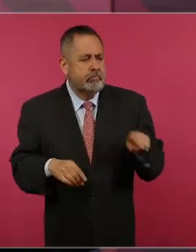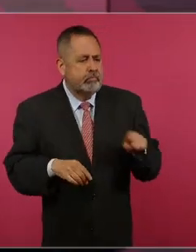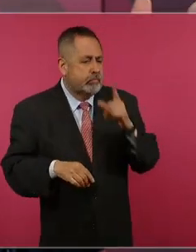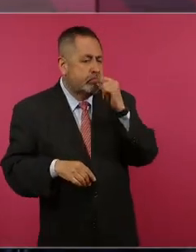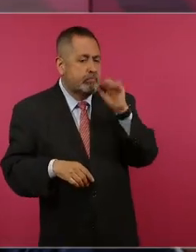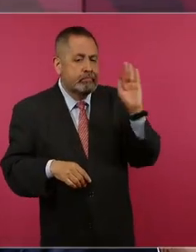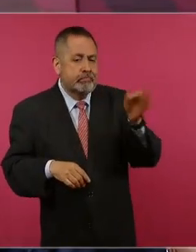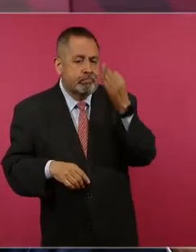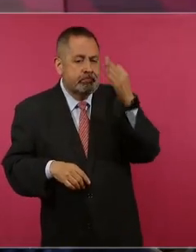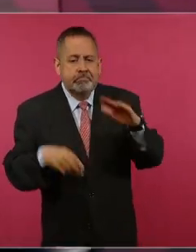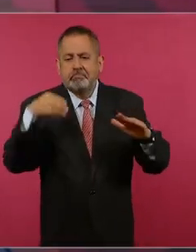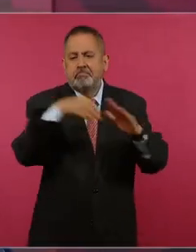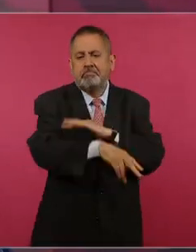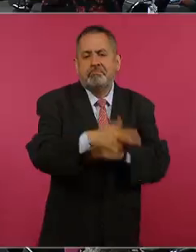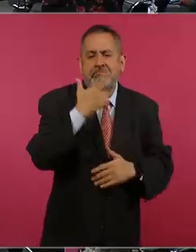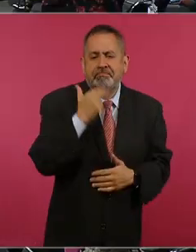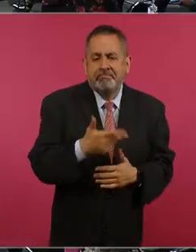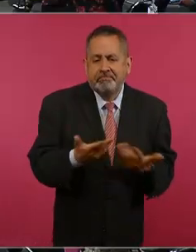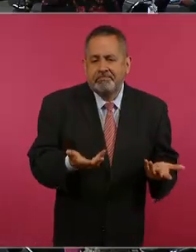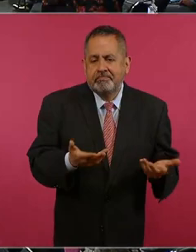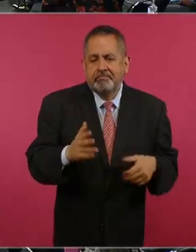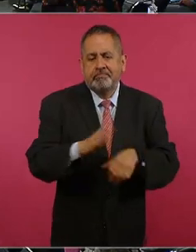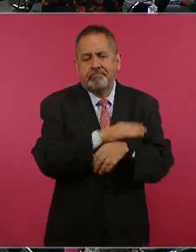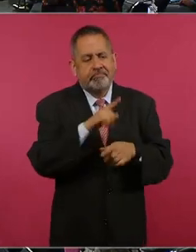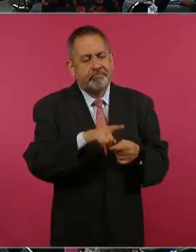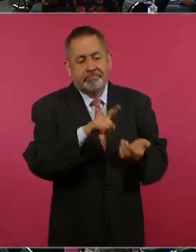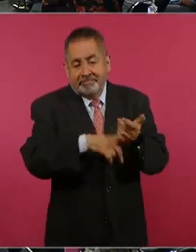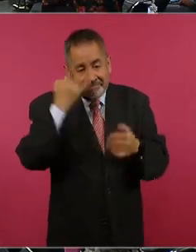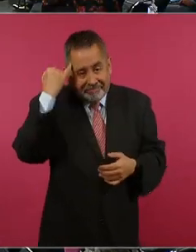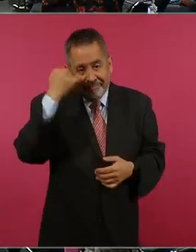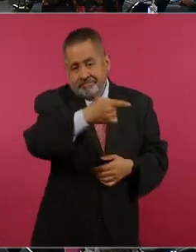Imagínense a García Luna